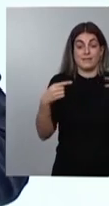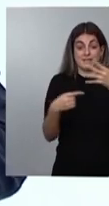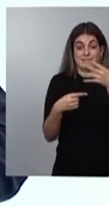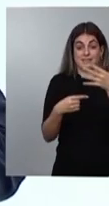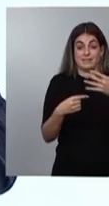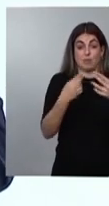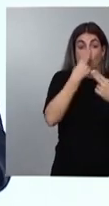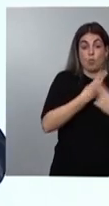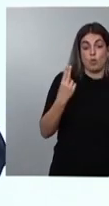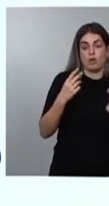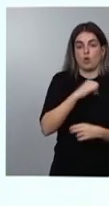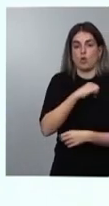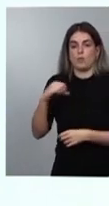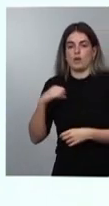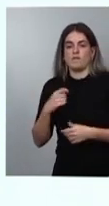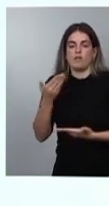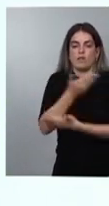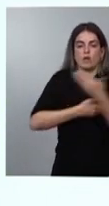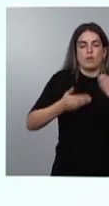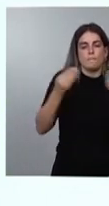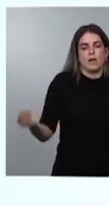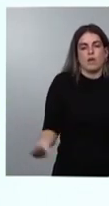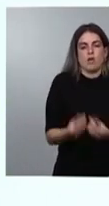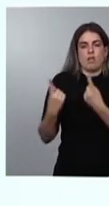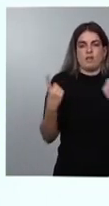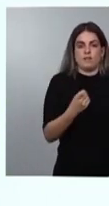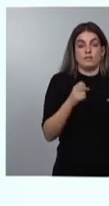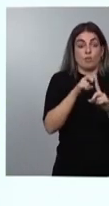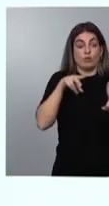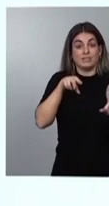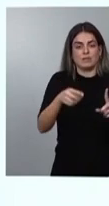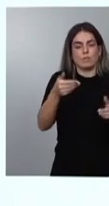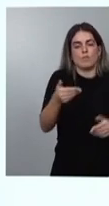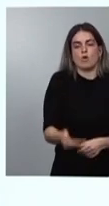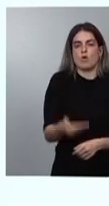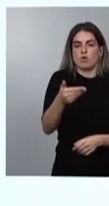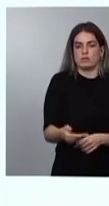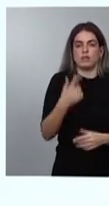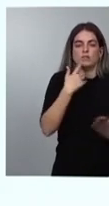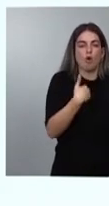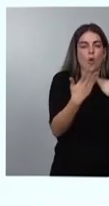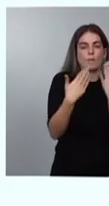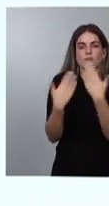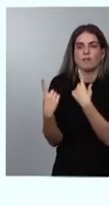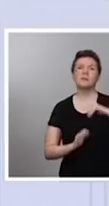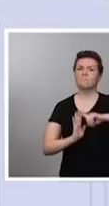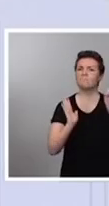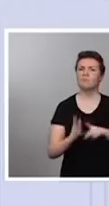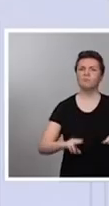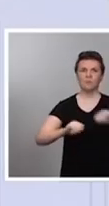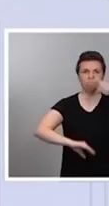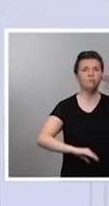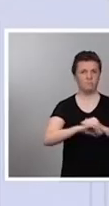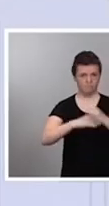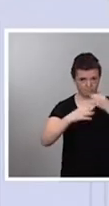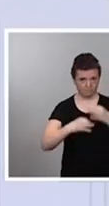cuanto la Fiscalía instruyera, por orden del Gobierno, instruyera estos delitos. Con lo cual, entiendo que si la Fiscalía